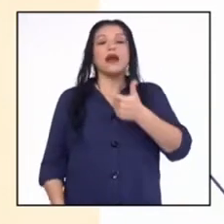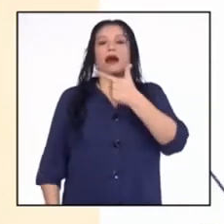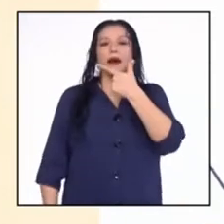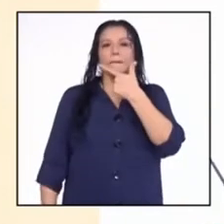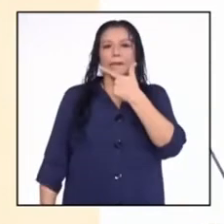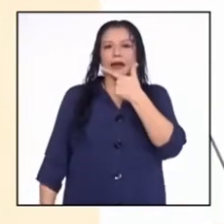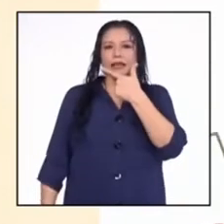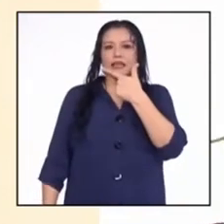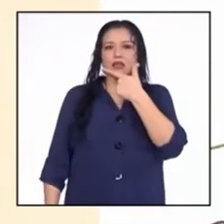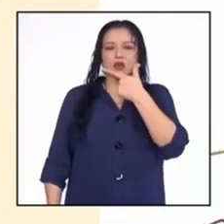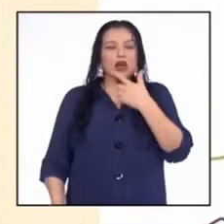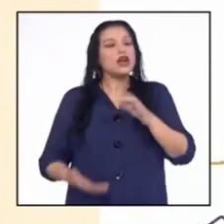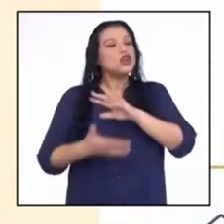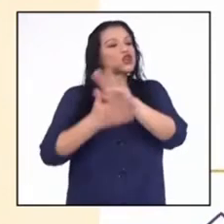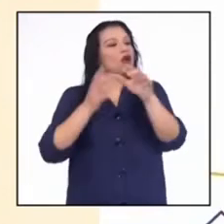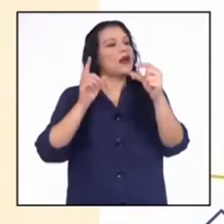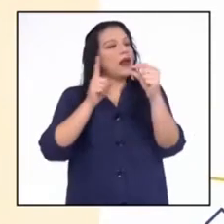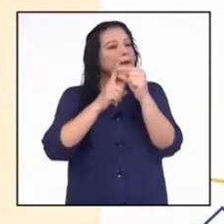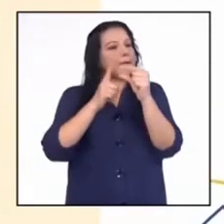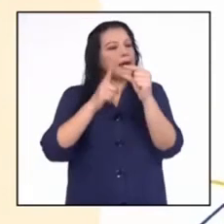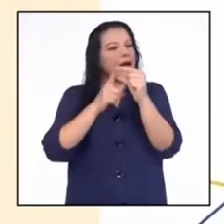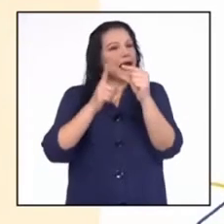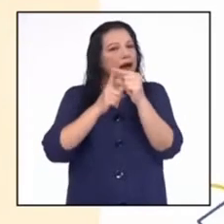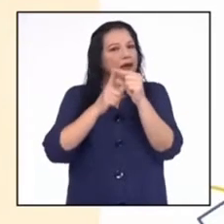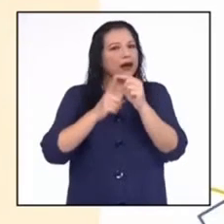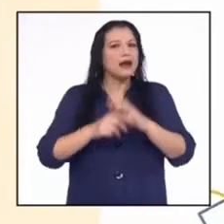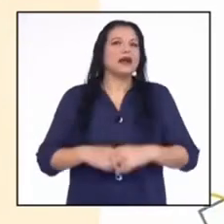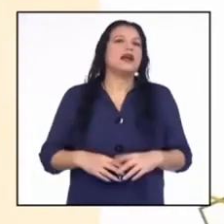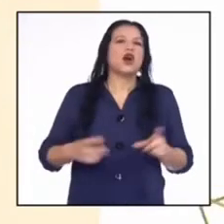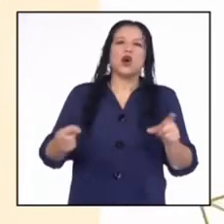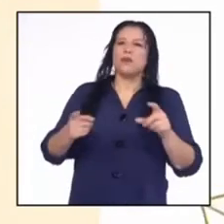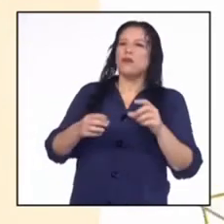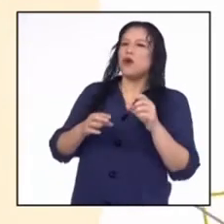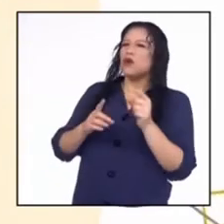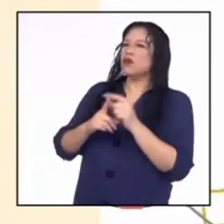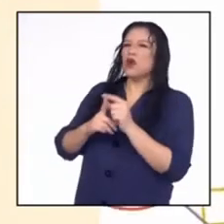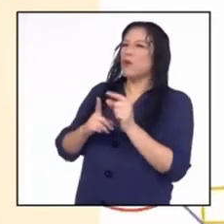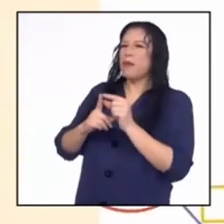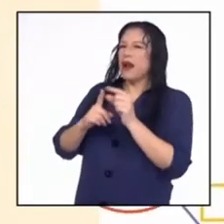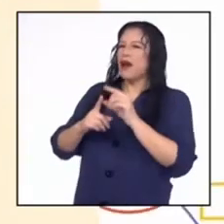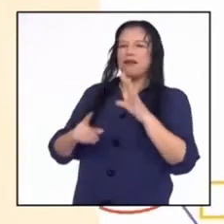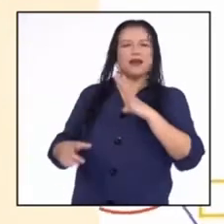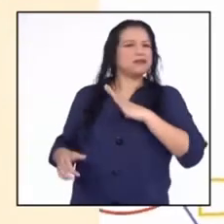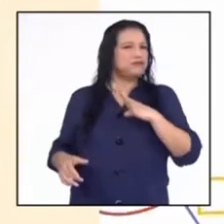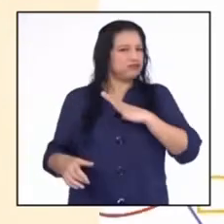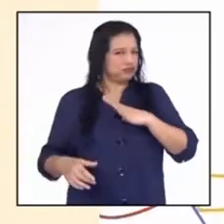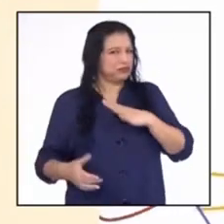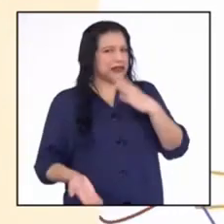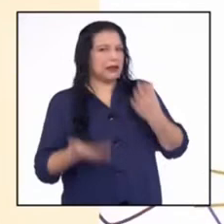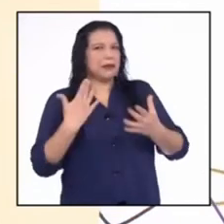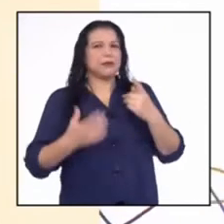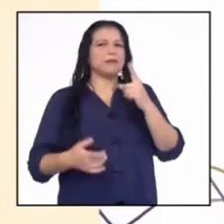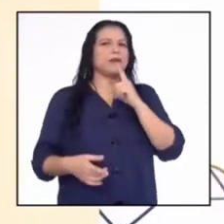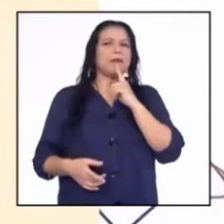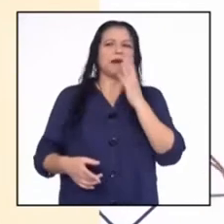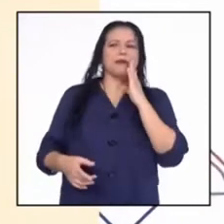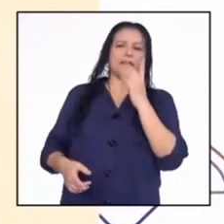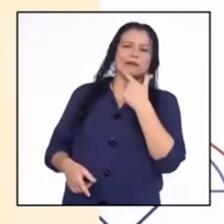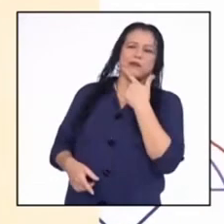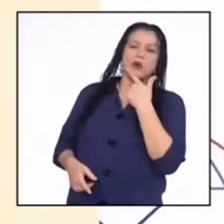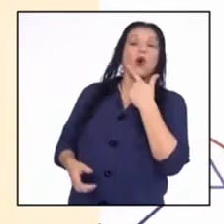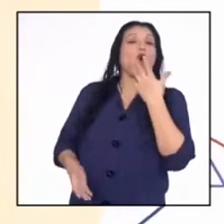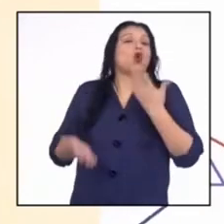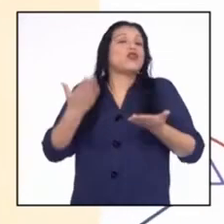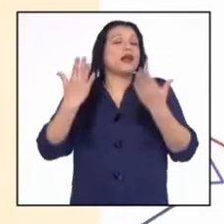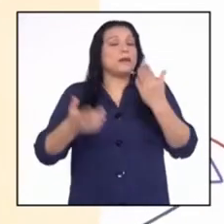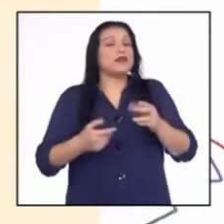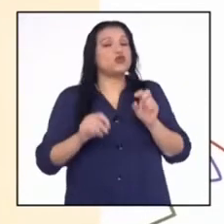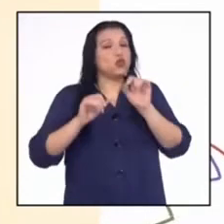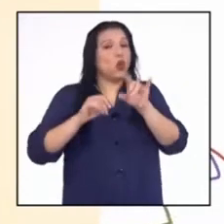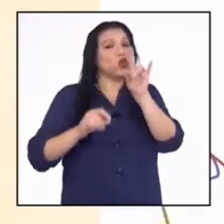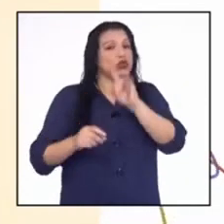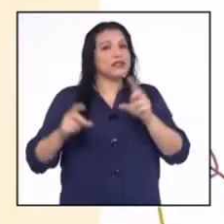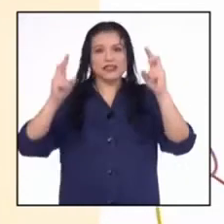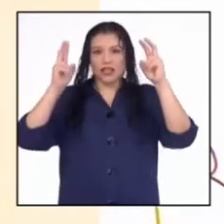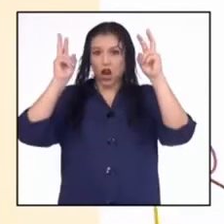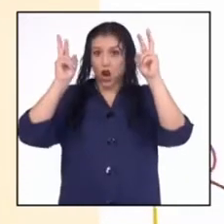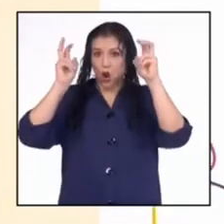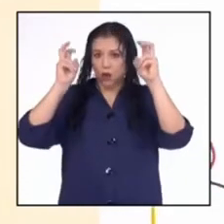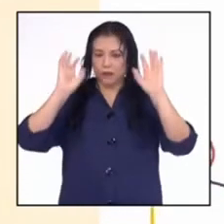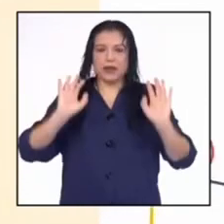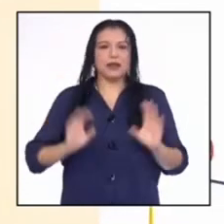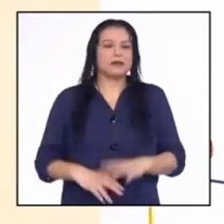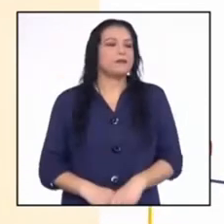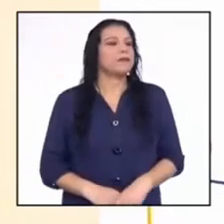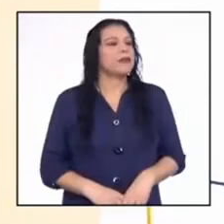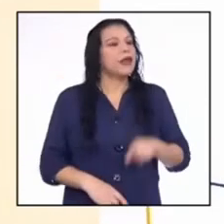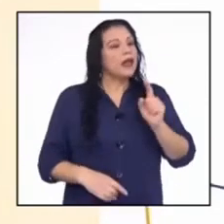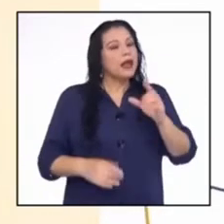las palabras que serían consideradas como jergas por tus papás, salvo que uses comillas. Este